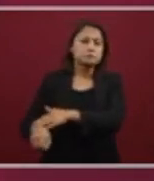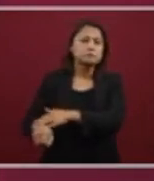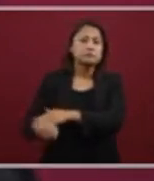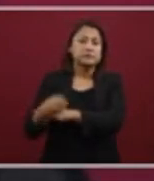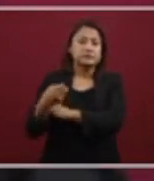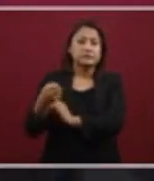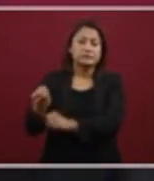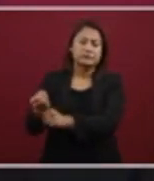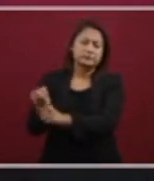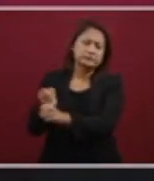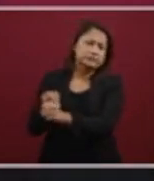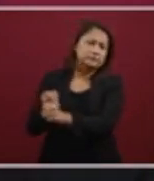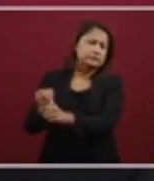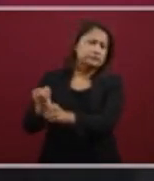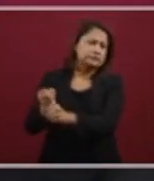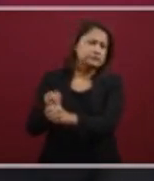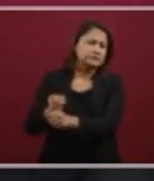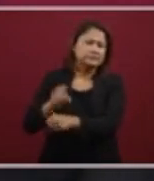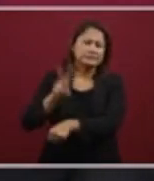inhumana